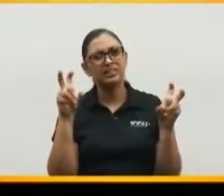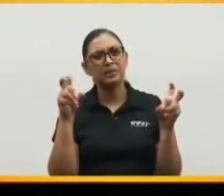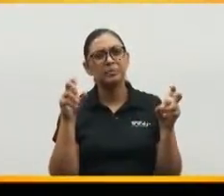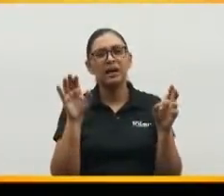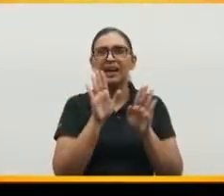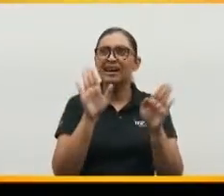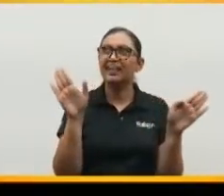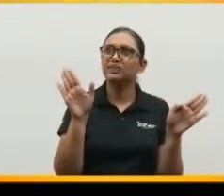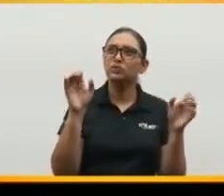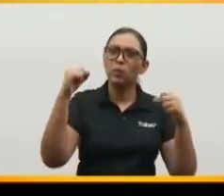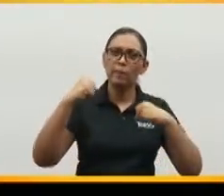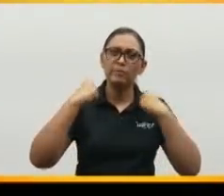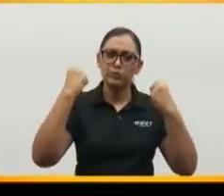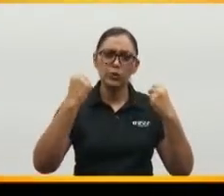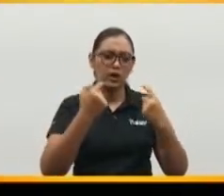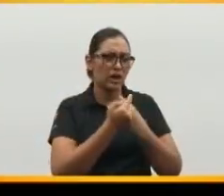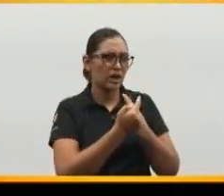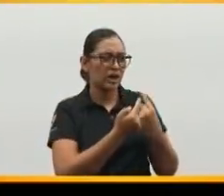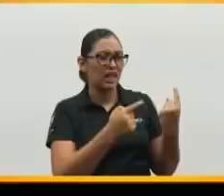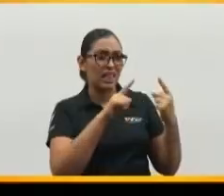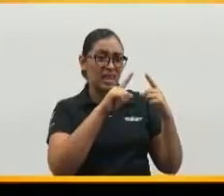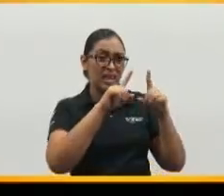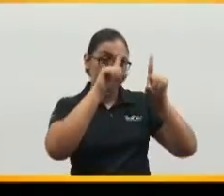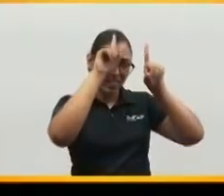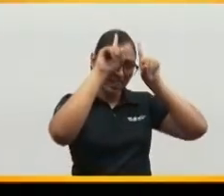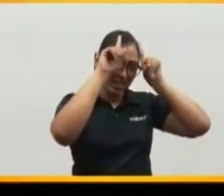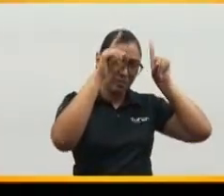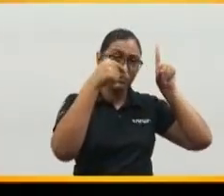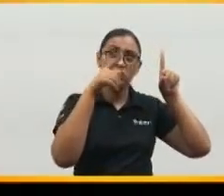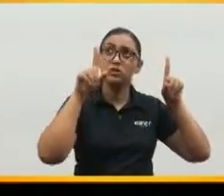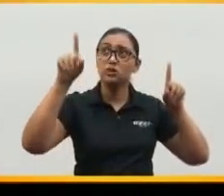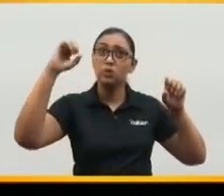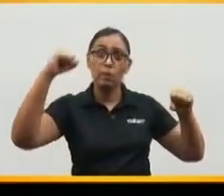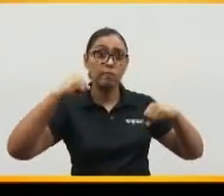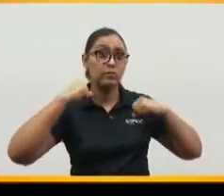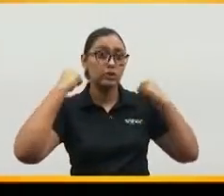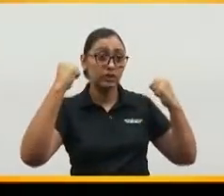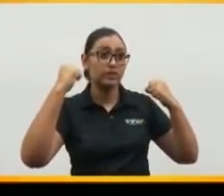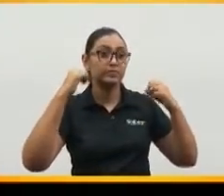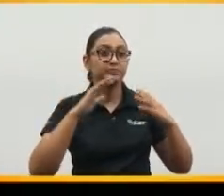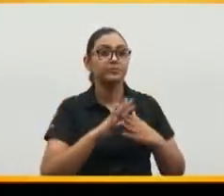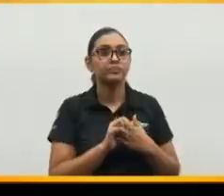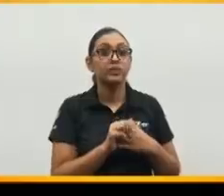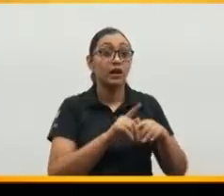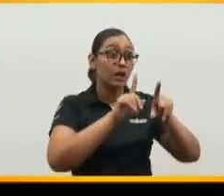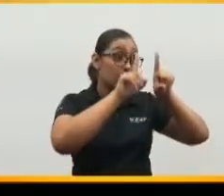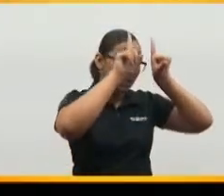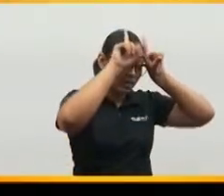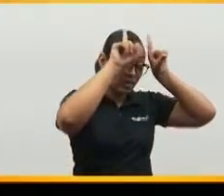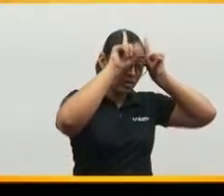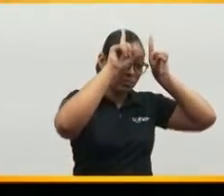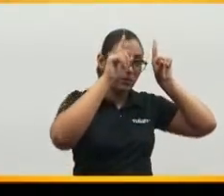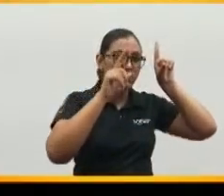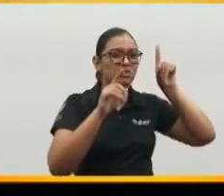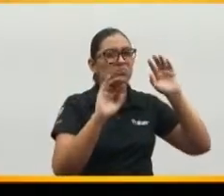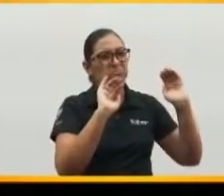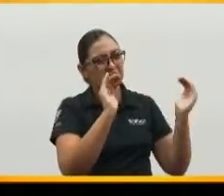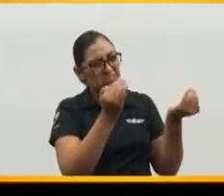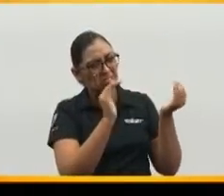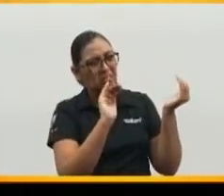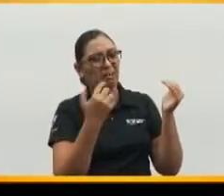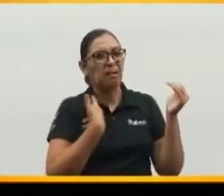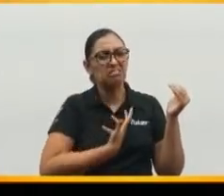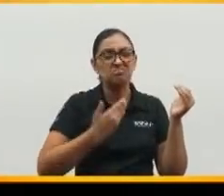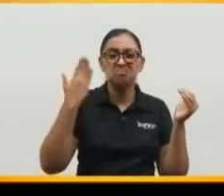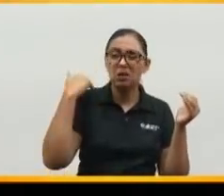sobre los demonios. Voy a tipificar, no dije que son, voy a tipificar los demonios con las malas mañas.